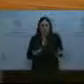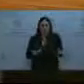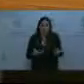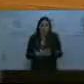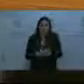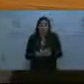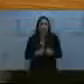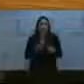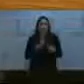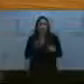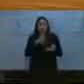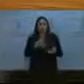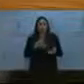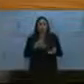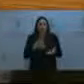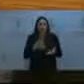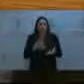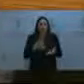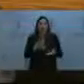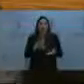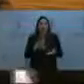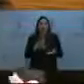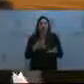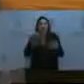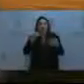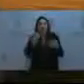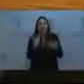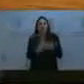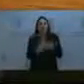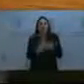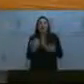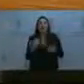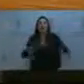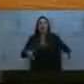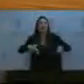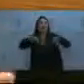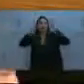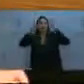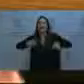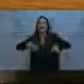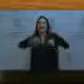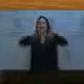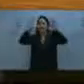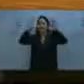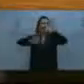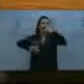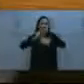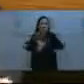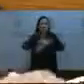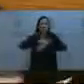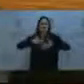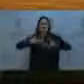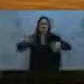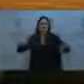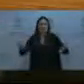Pero, ahora mismo, a lo que realmente proponen es dar vía libre a todo tipo de campeonatos, bajo